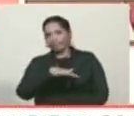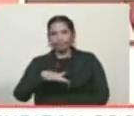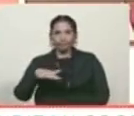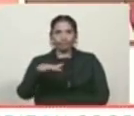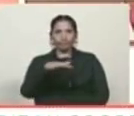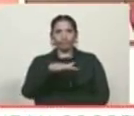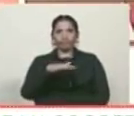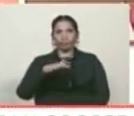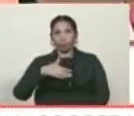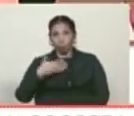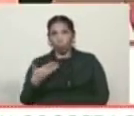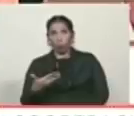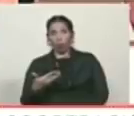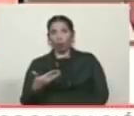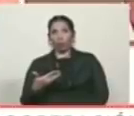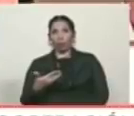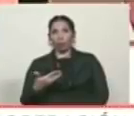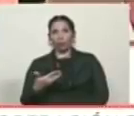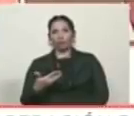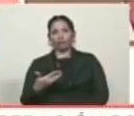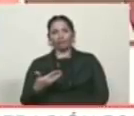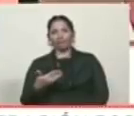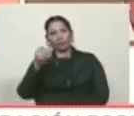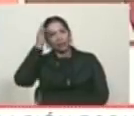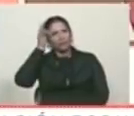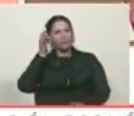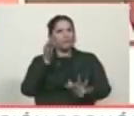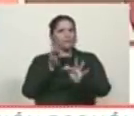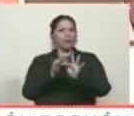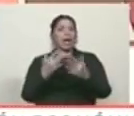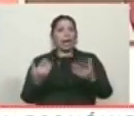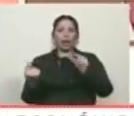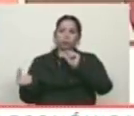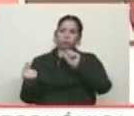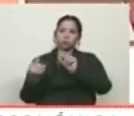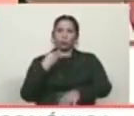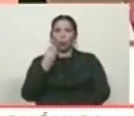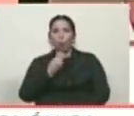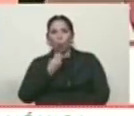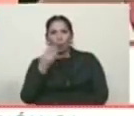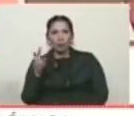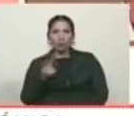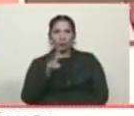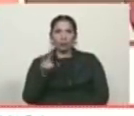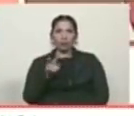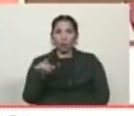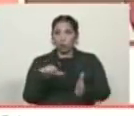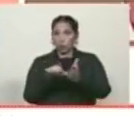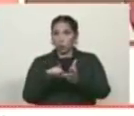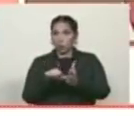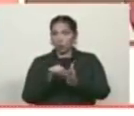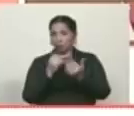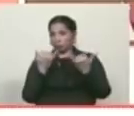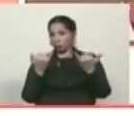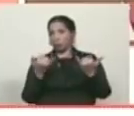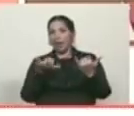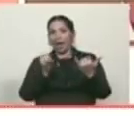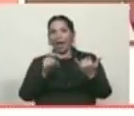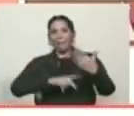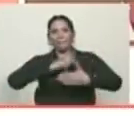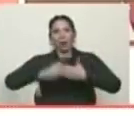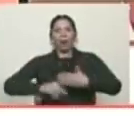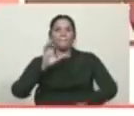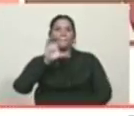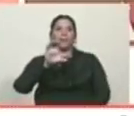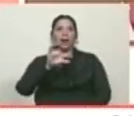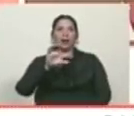puedo dar fe del debate que dimos en la juventud venezolana, donde además ya tenemos nuestro plan de la patria